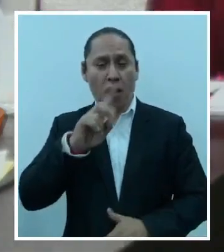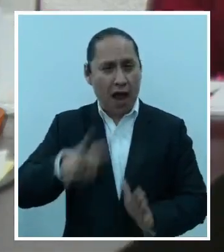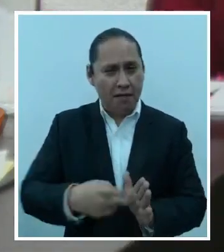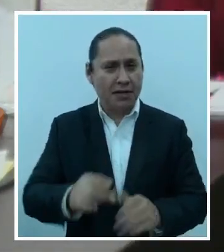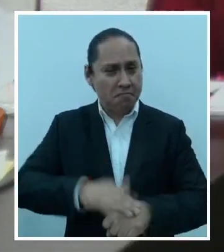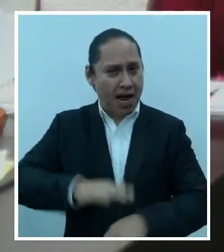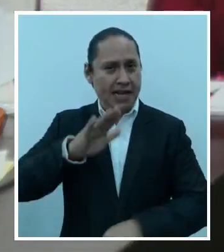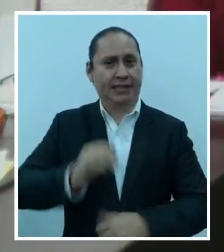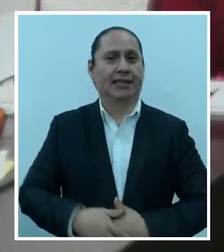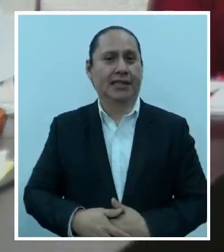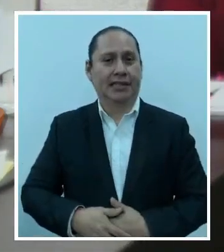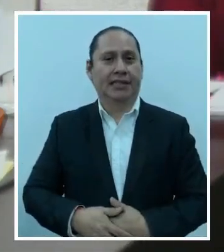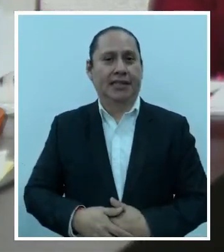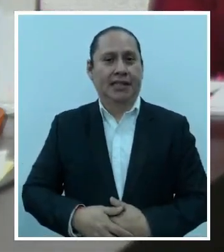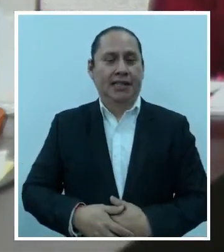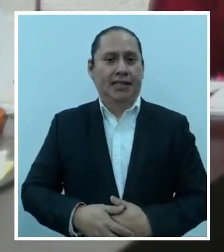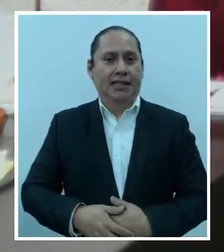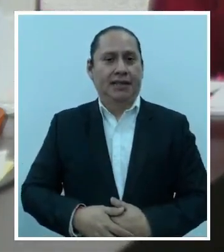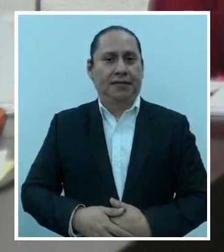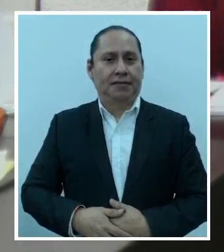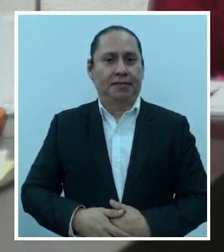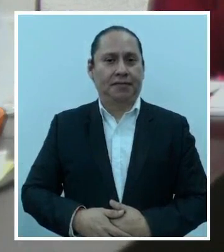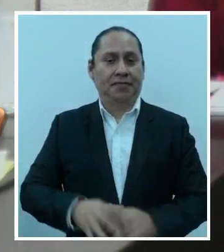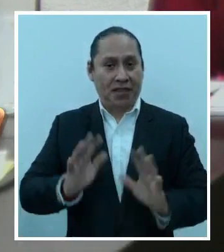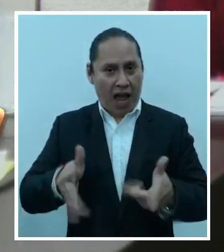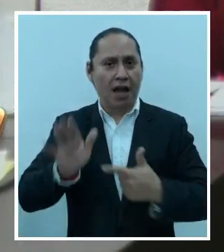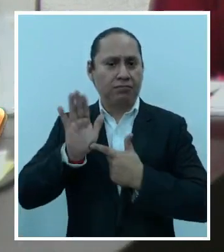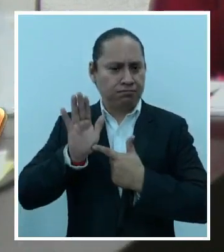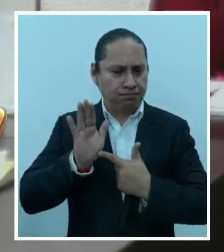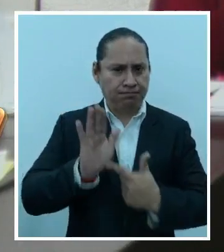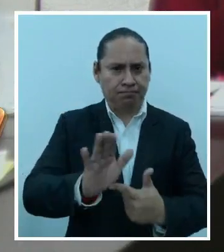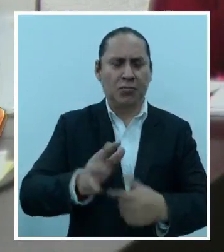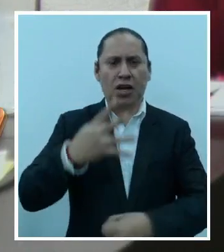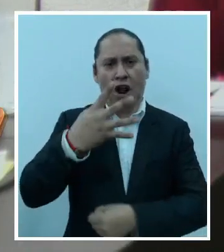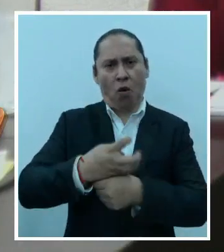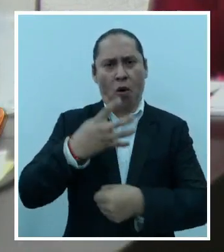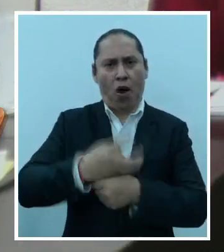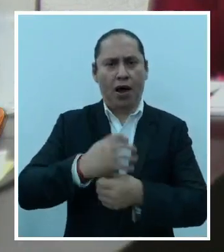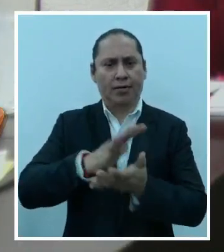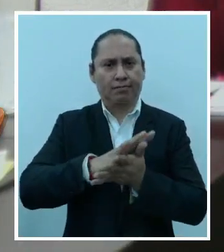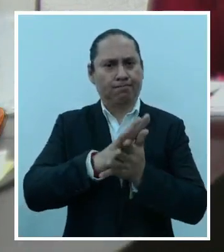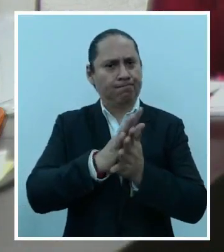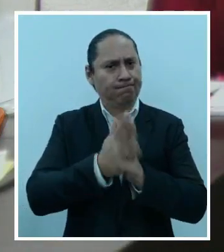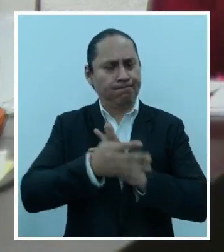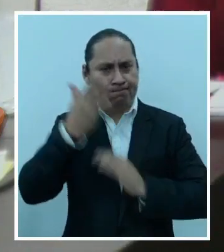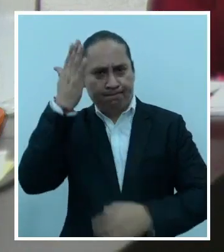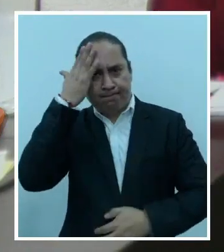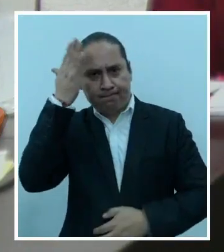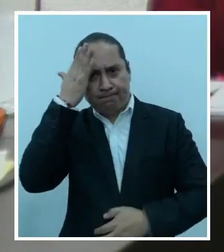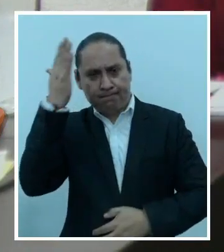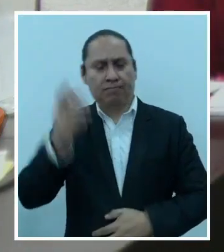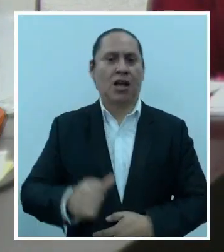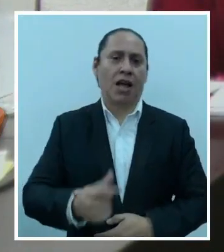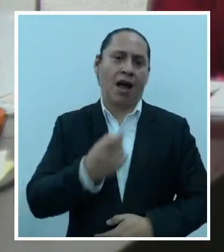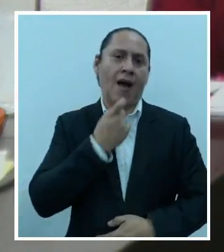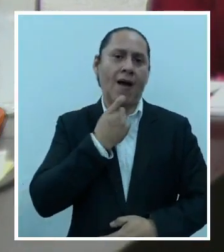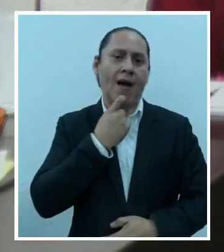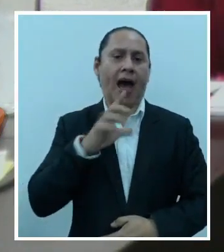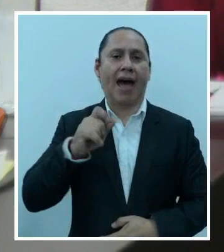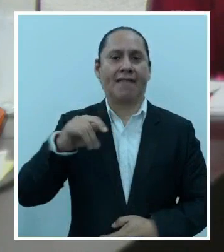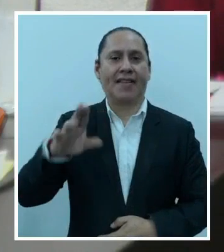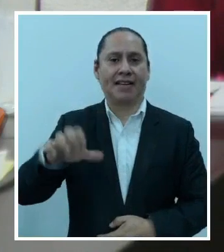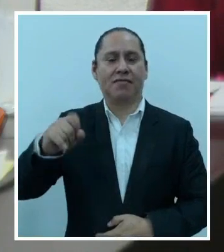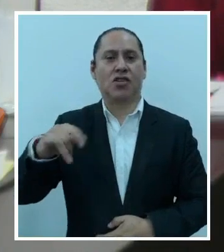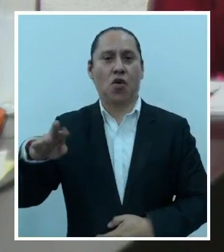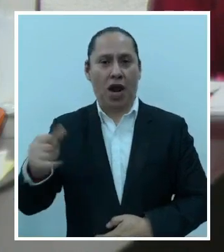queda que una vez más me queda demostrado que la cuarta transformación que encabeza Andrés Manuel López